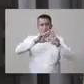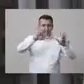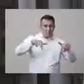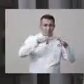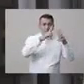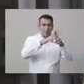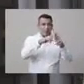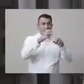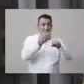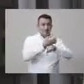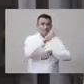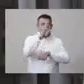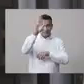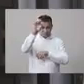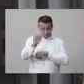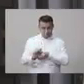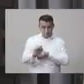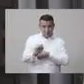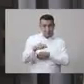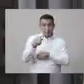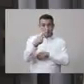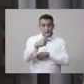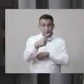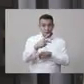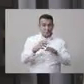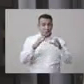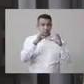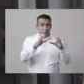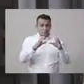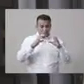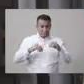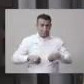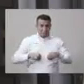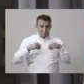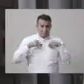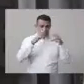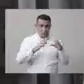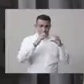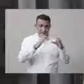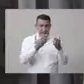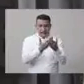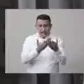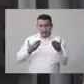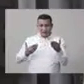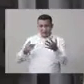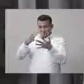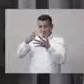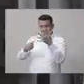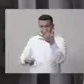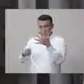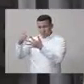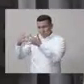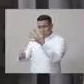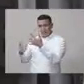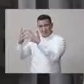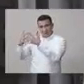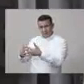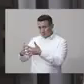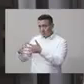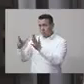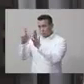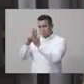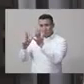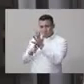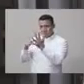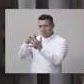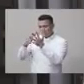solidaria y responsable en nuestra página coronavirus.bcs.gov.mx.